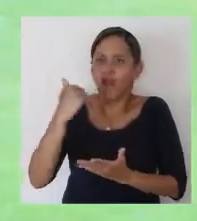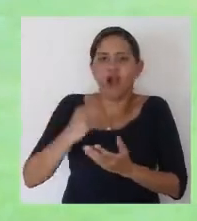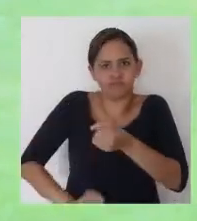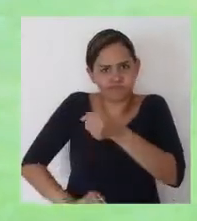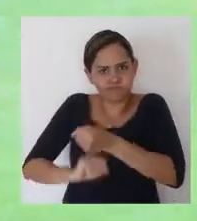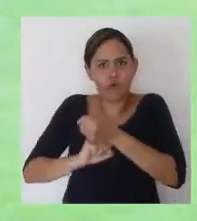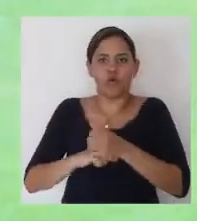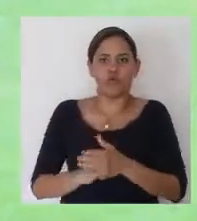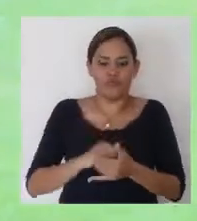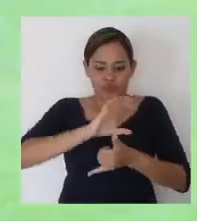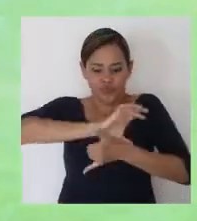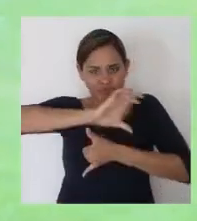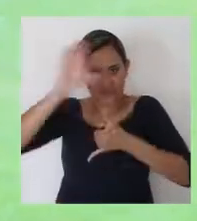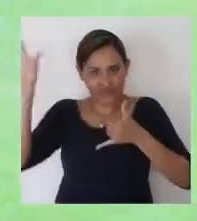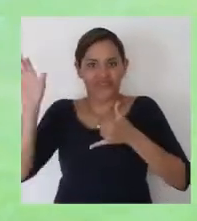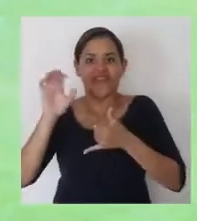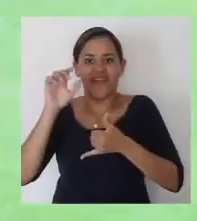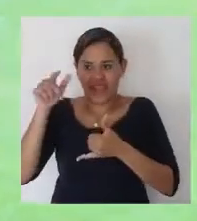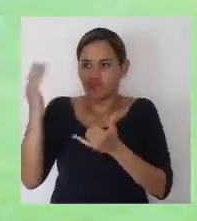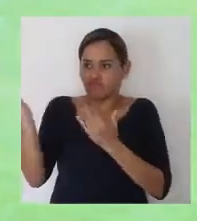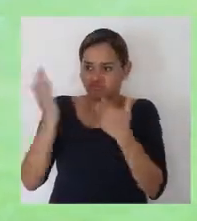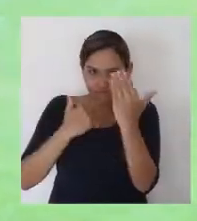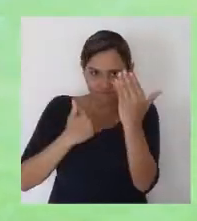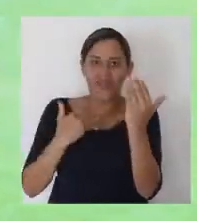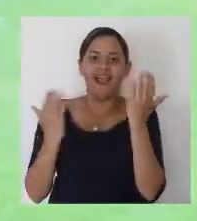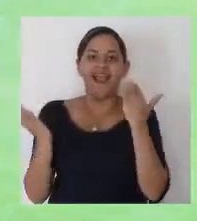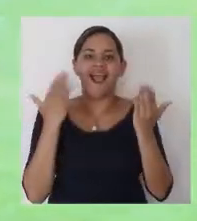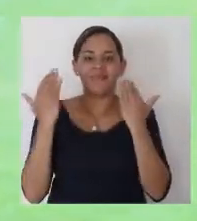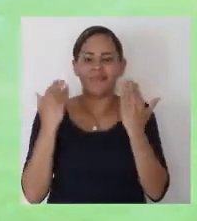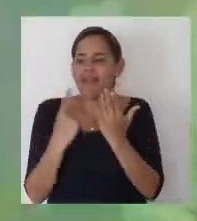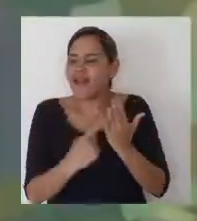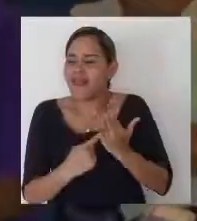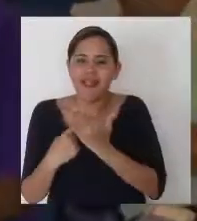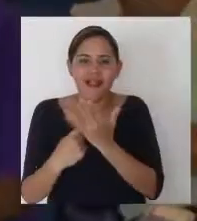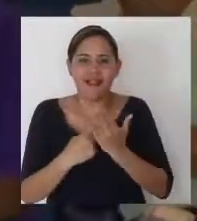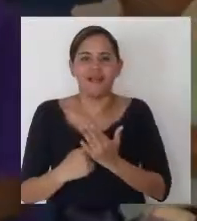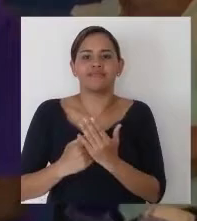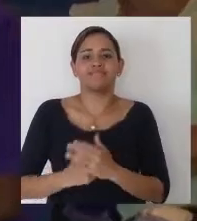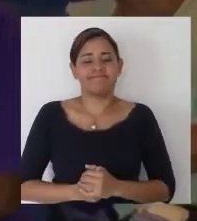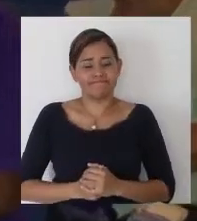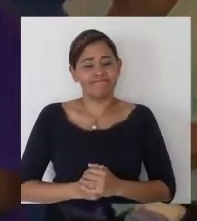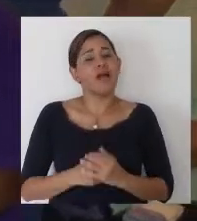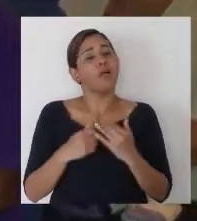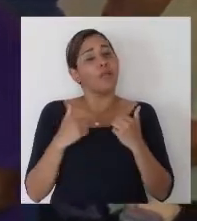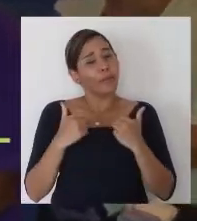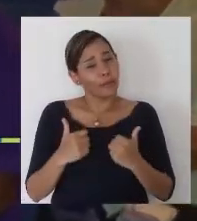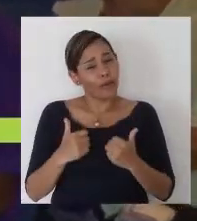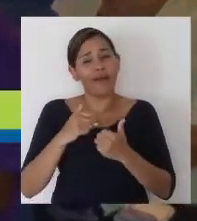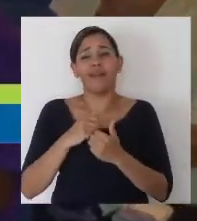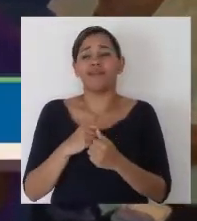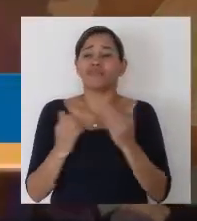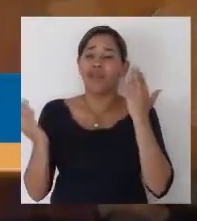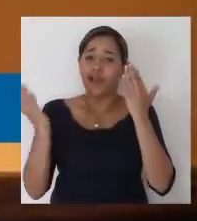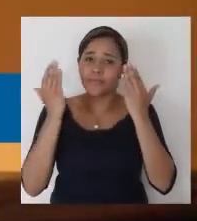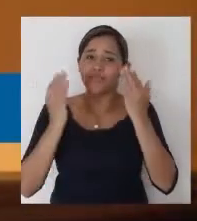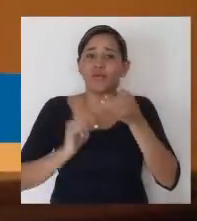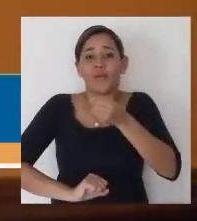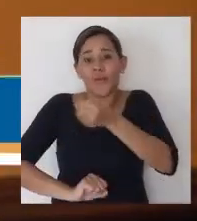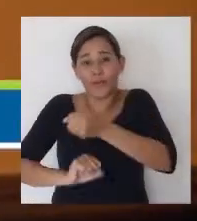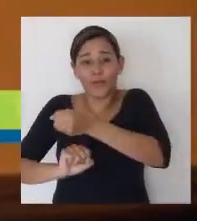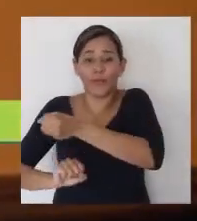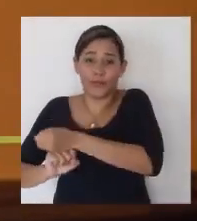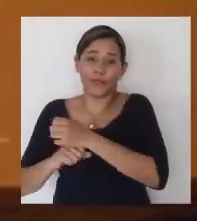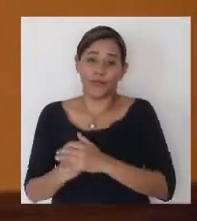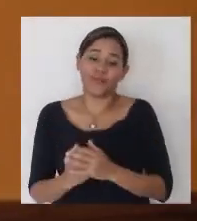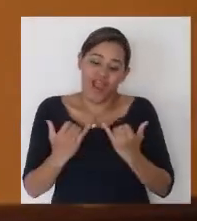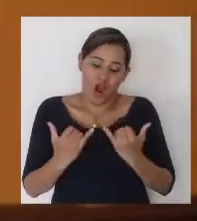y sus dirigentes sean factores determinantes en las políticas públicas para gracias con el firme propósito de avanzar en el desarrollo rural y